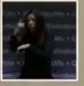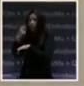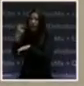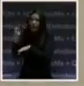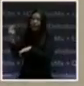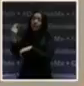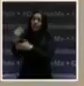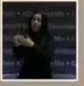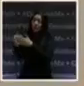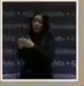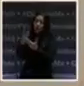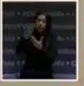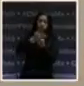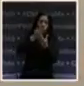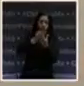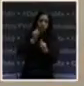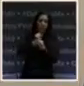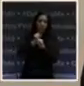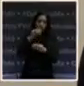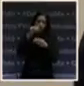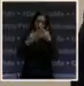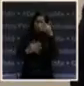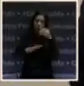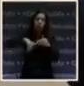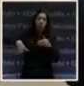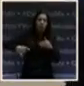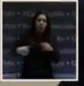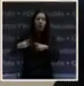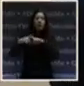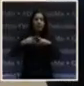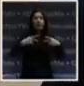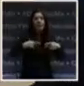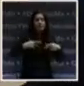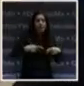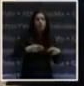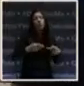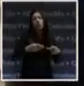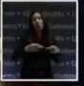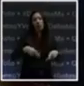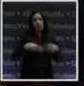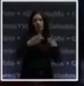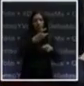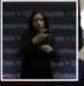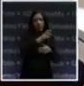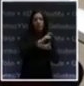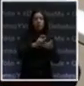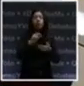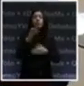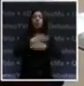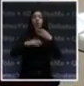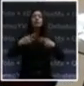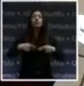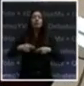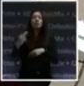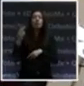un expediente electrónico único. Proveedores, contratistas, todos los ciudadanos deben de tener